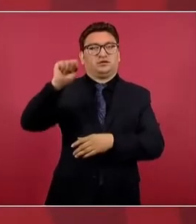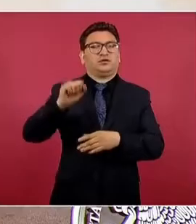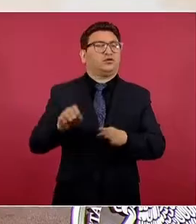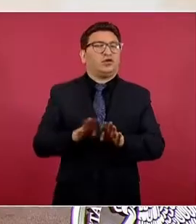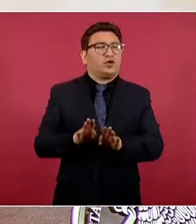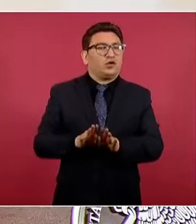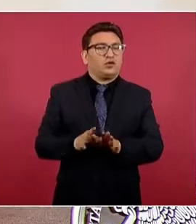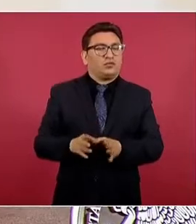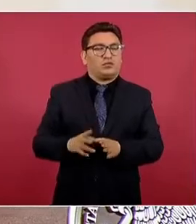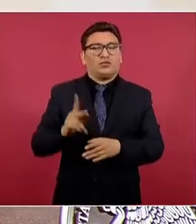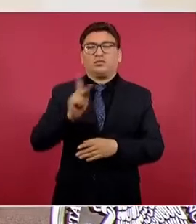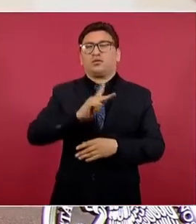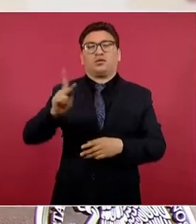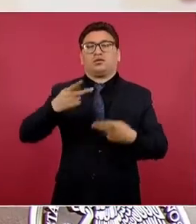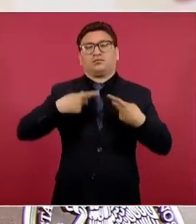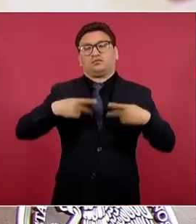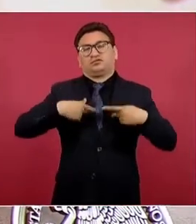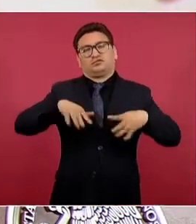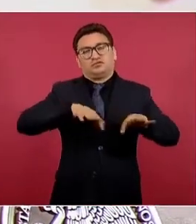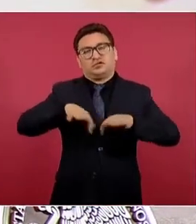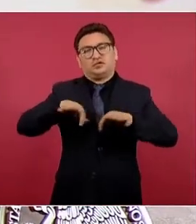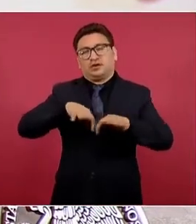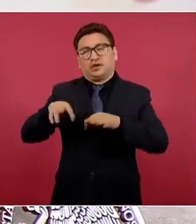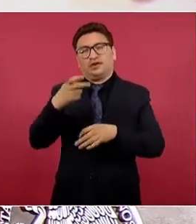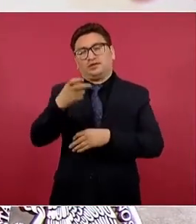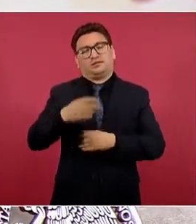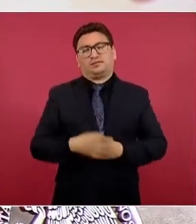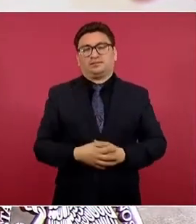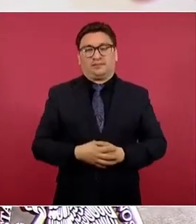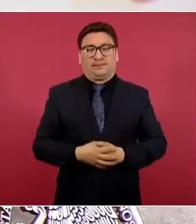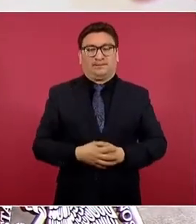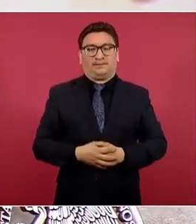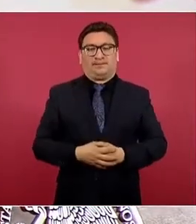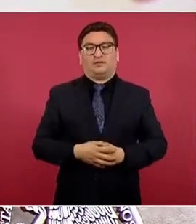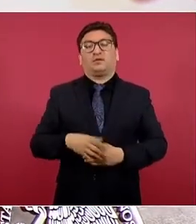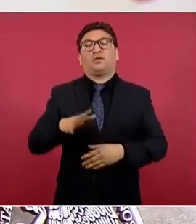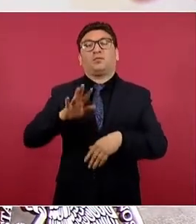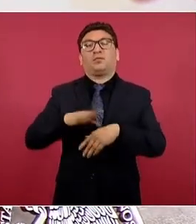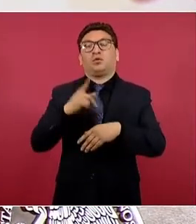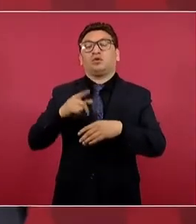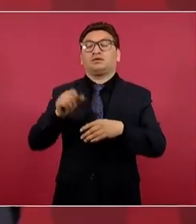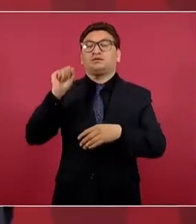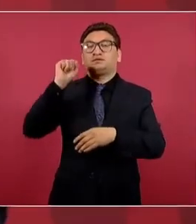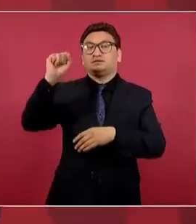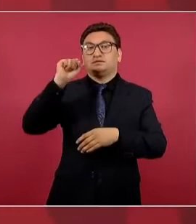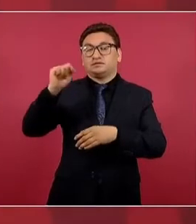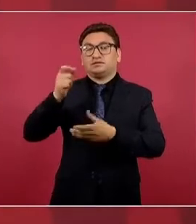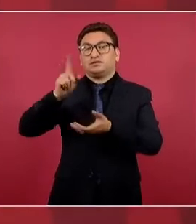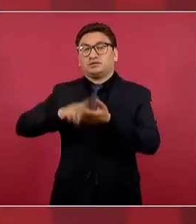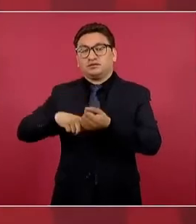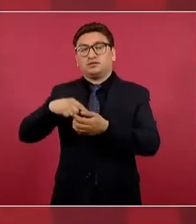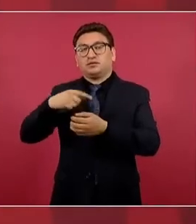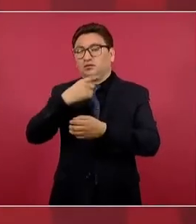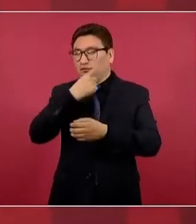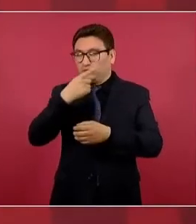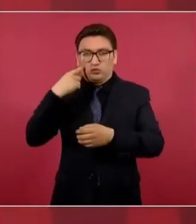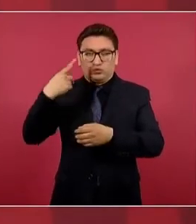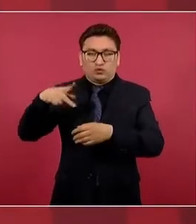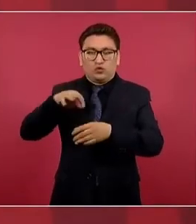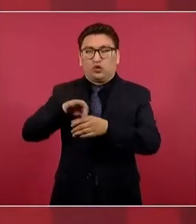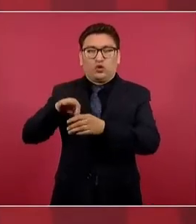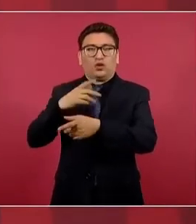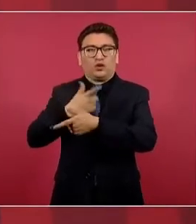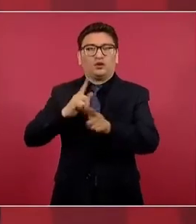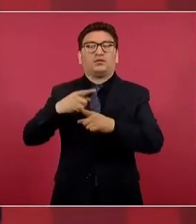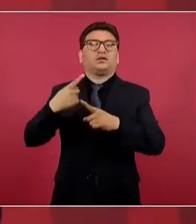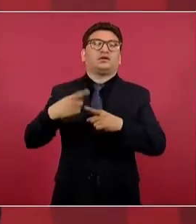depender de los trabajadores. La democracia sindical va a depender de